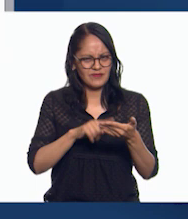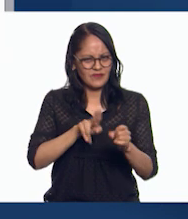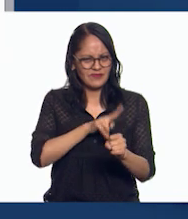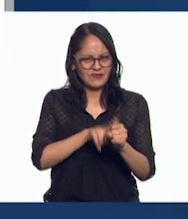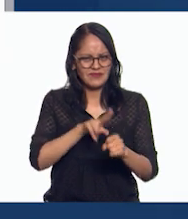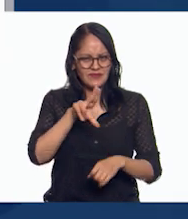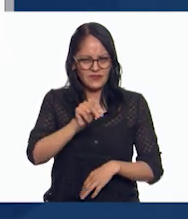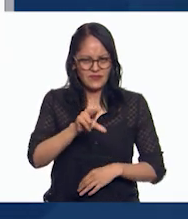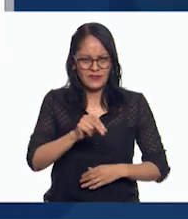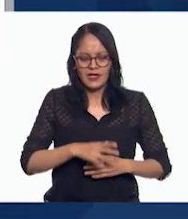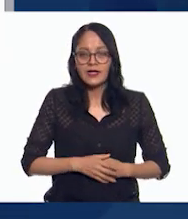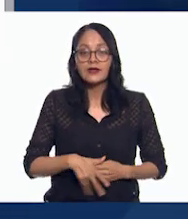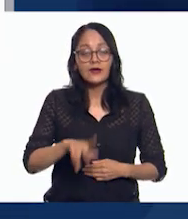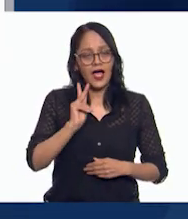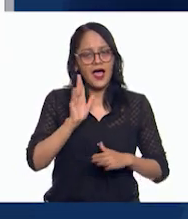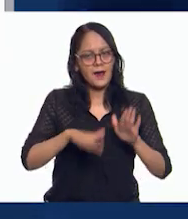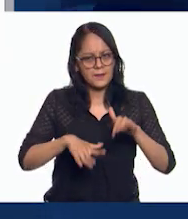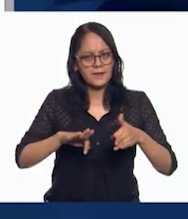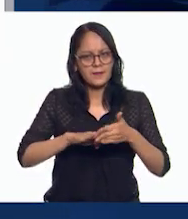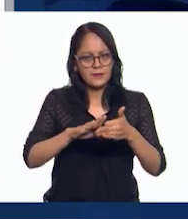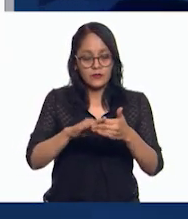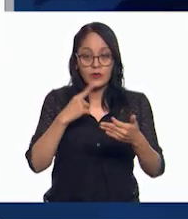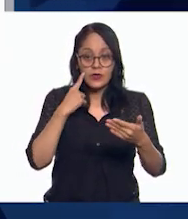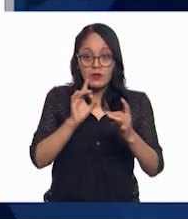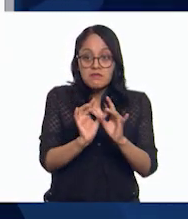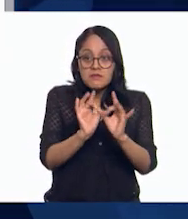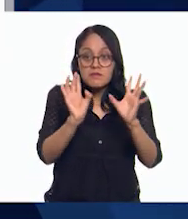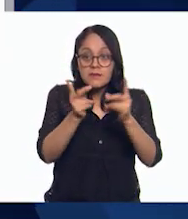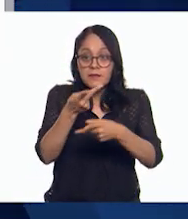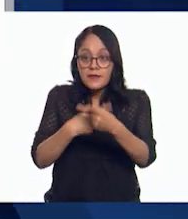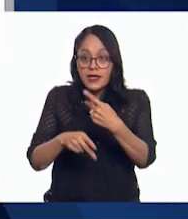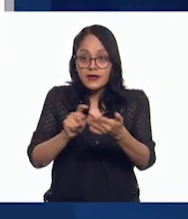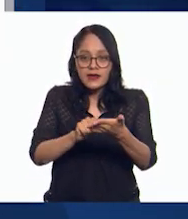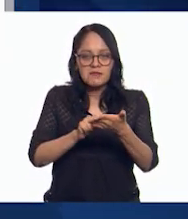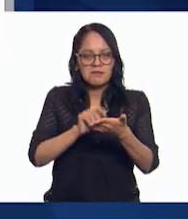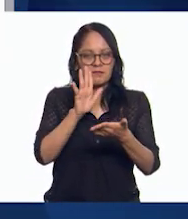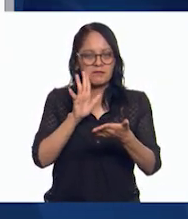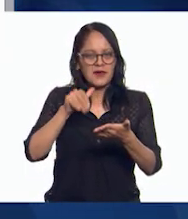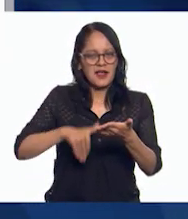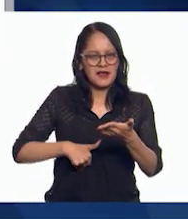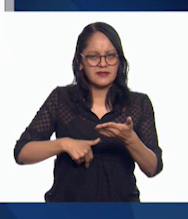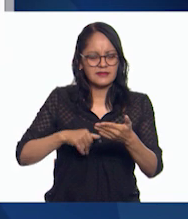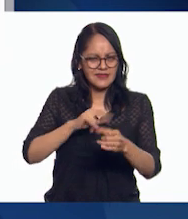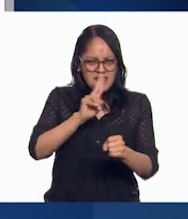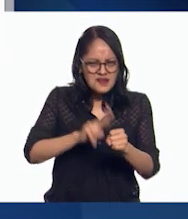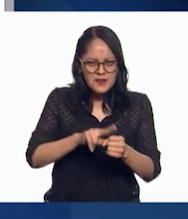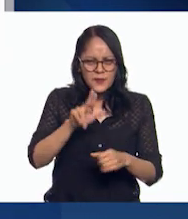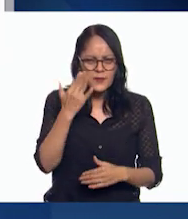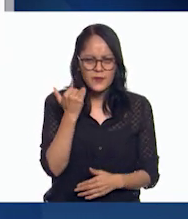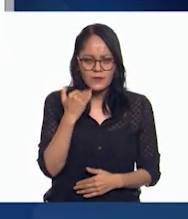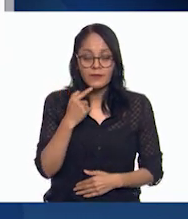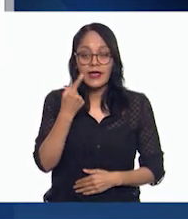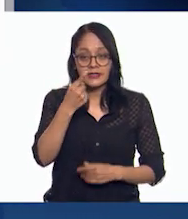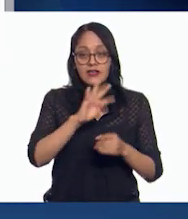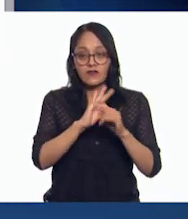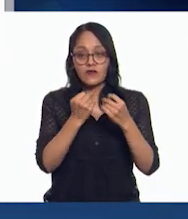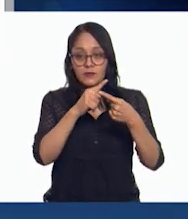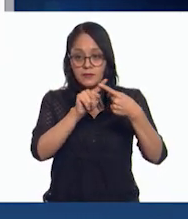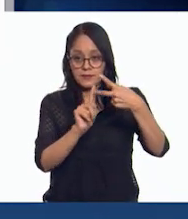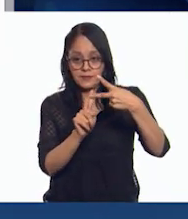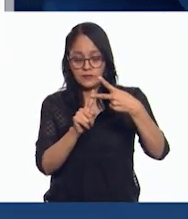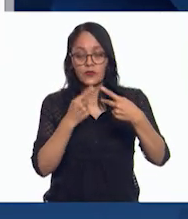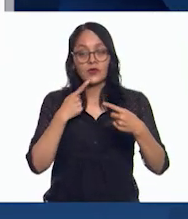natural. Con frecuencia lo espontáneo me parece más accidental que natural. Estos dos modos de producción tienen en común el